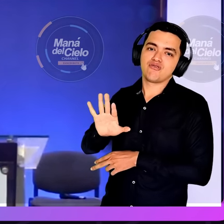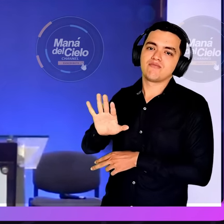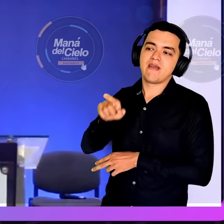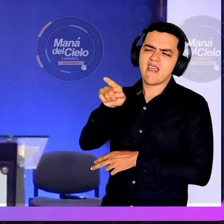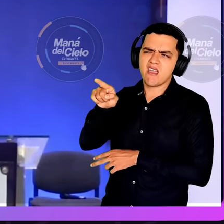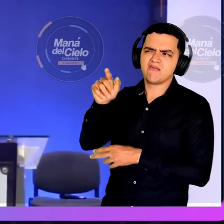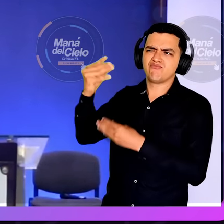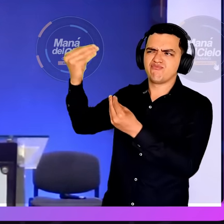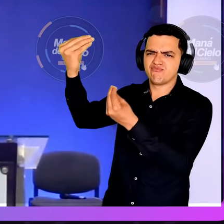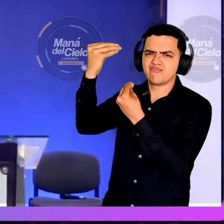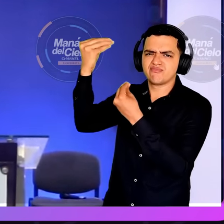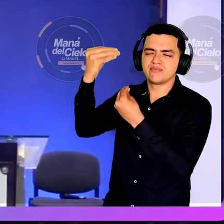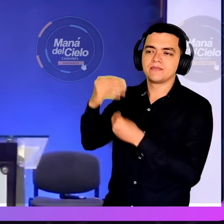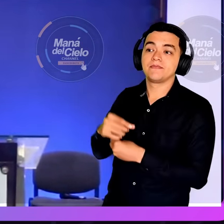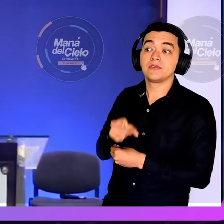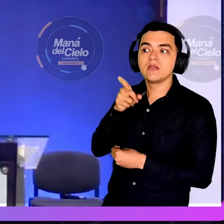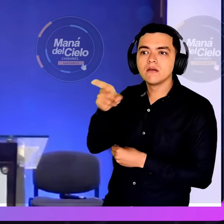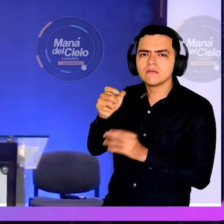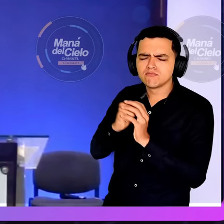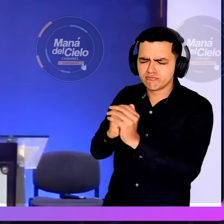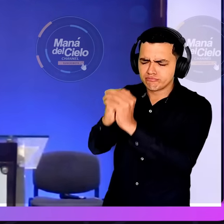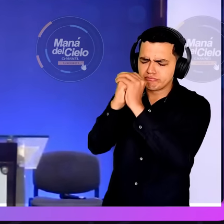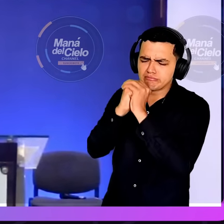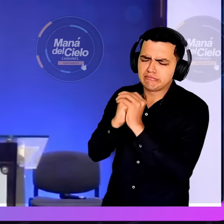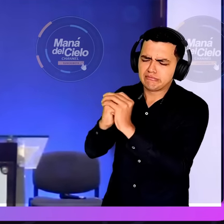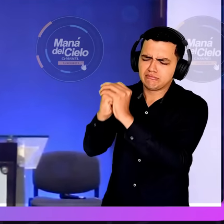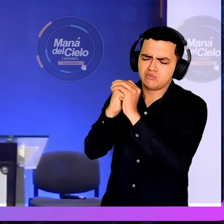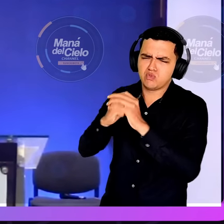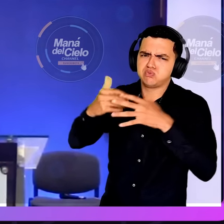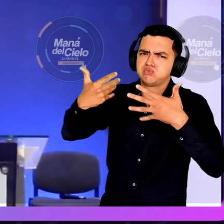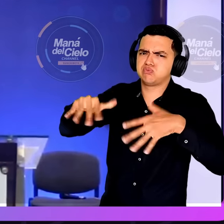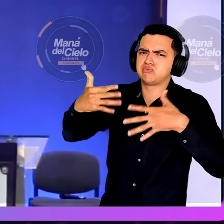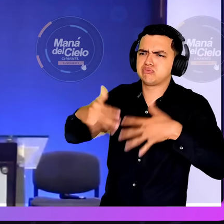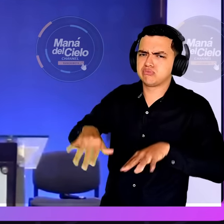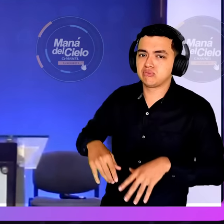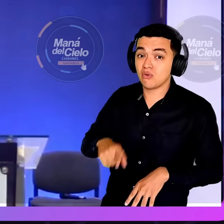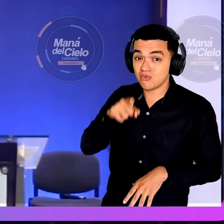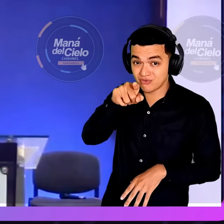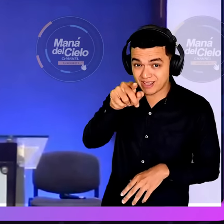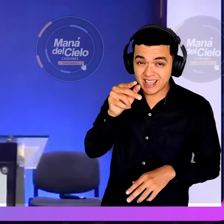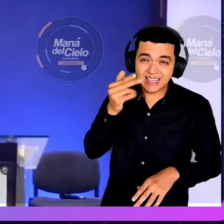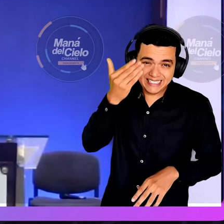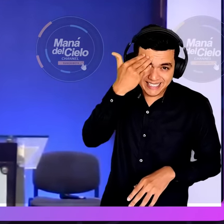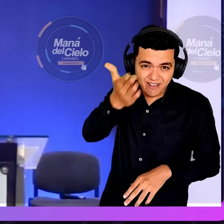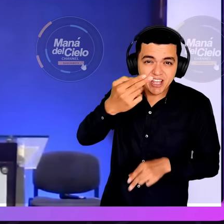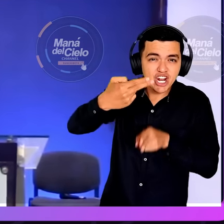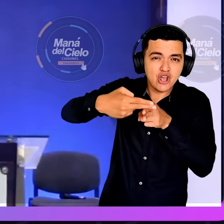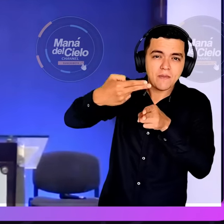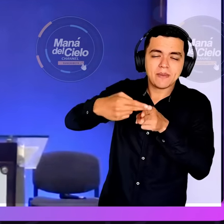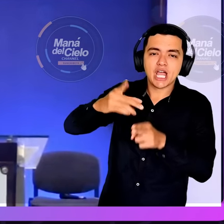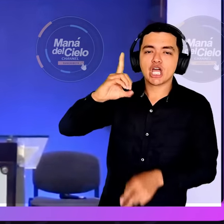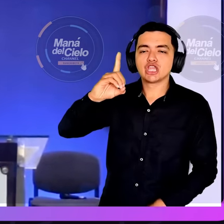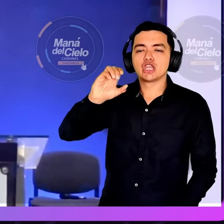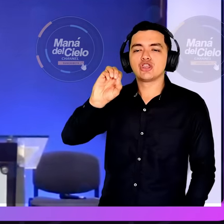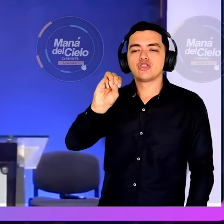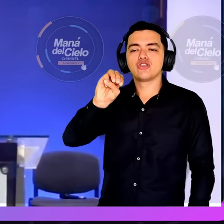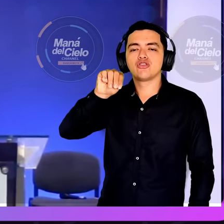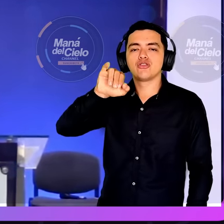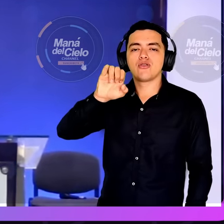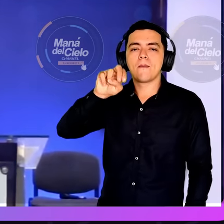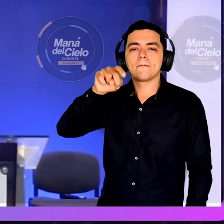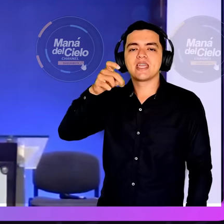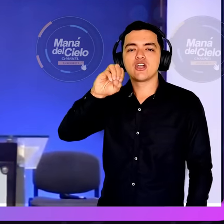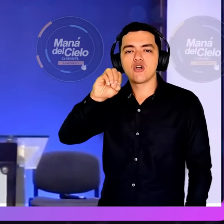Yo a veces pienso cuántas oraciones, él fue mi pastor, él nos casó. Usted habrá oído, Domingo Zúñiga,